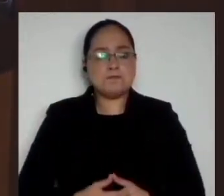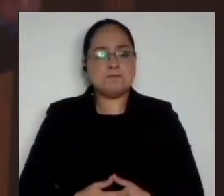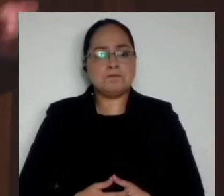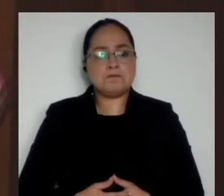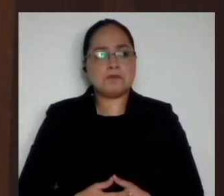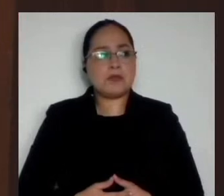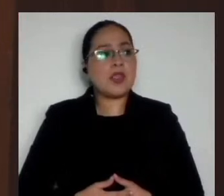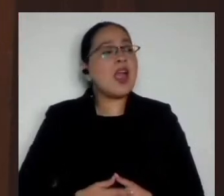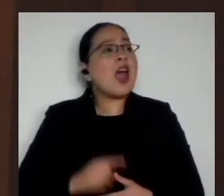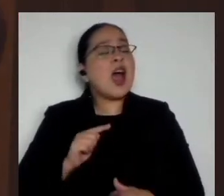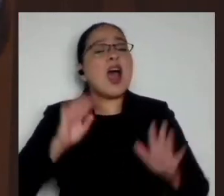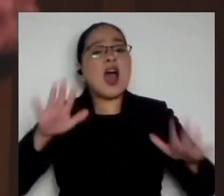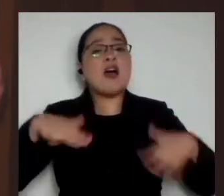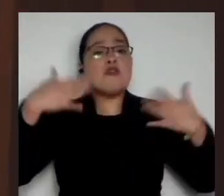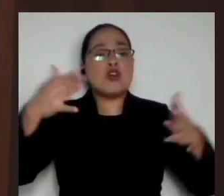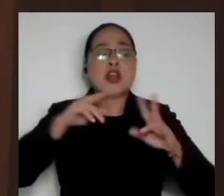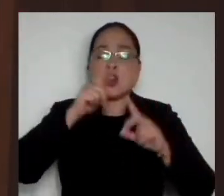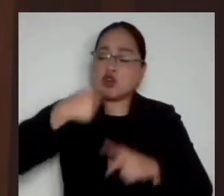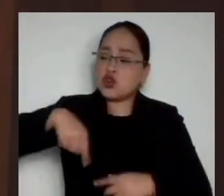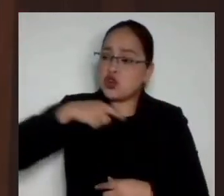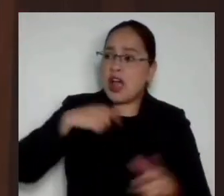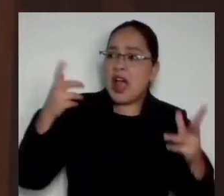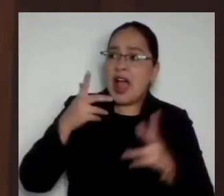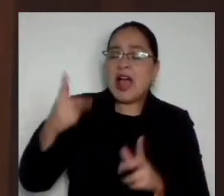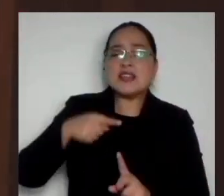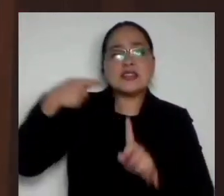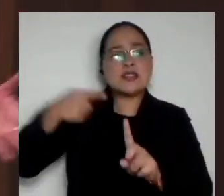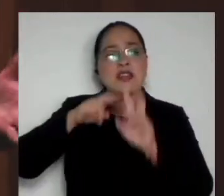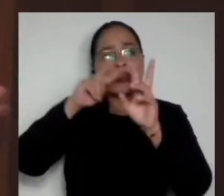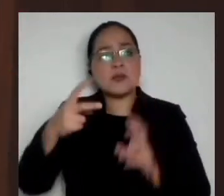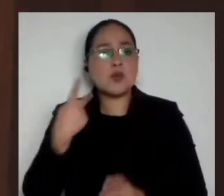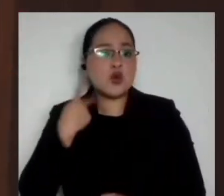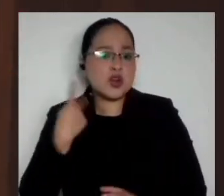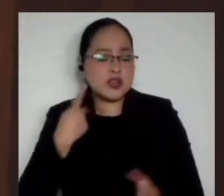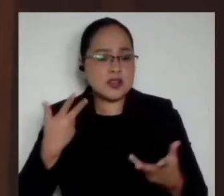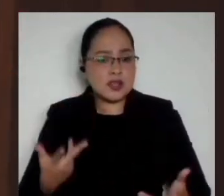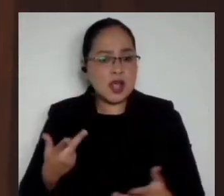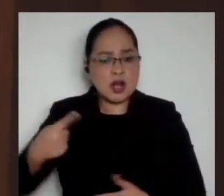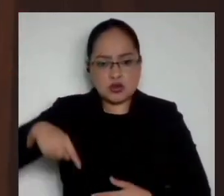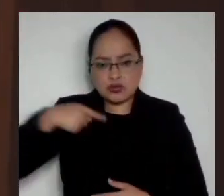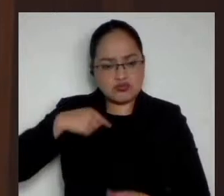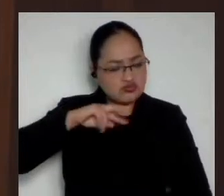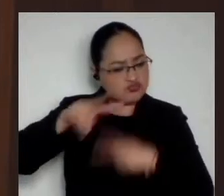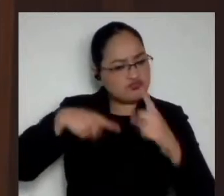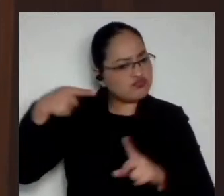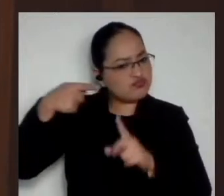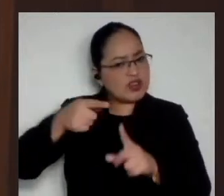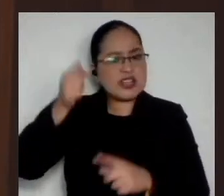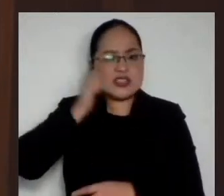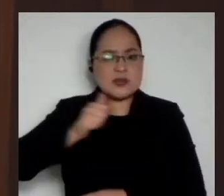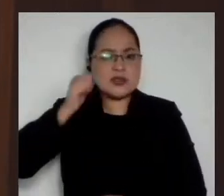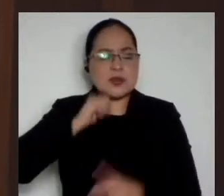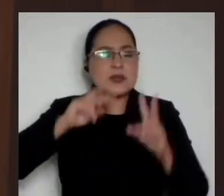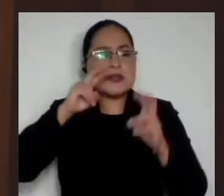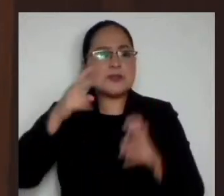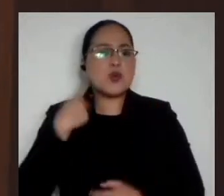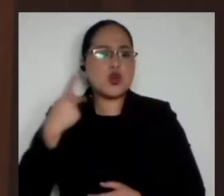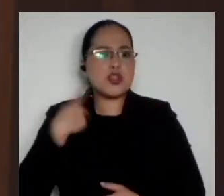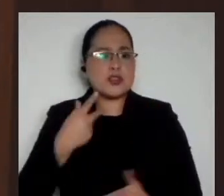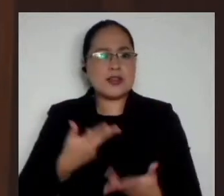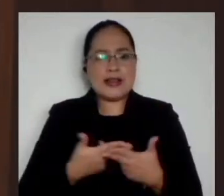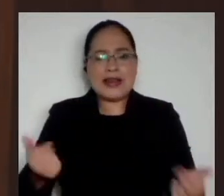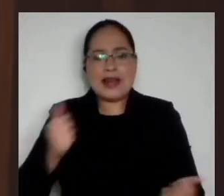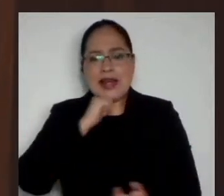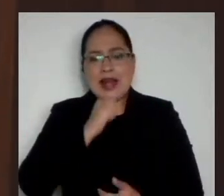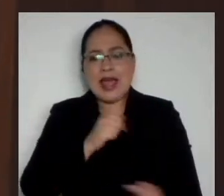que representamos, en el municipio en el que habitamos, ahí hacemos política. Nadie de los que estamos aquí